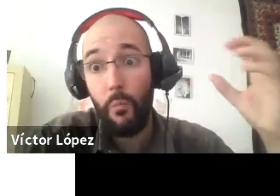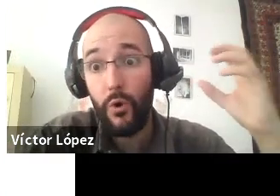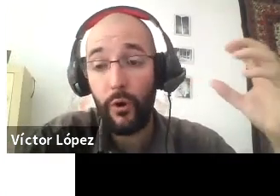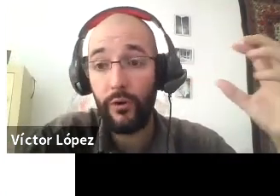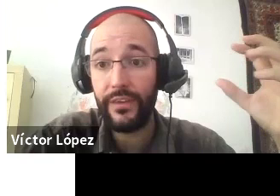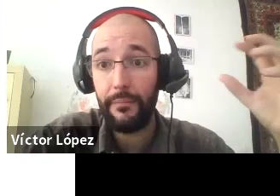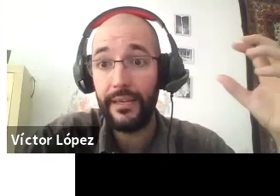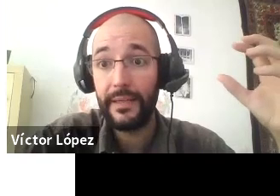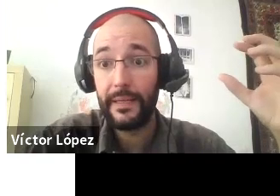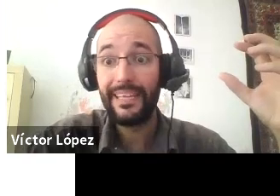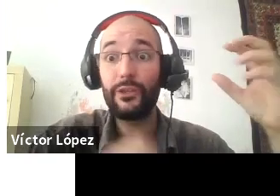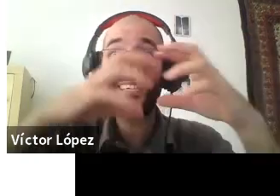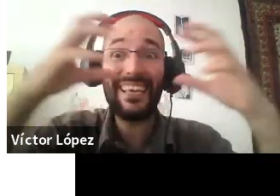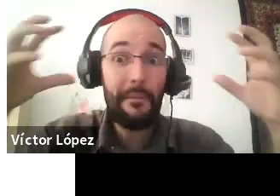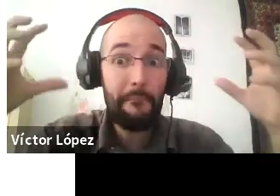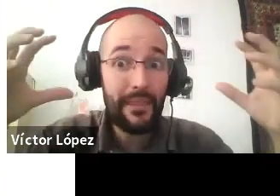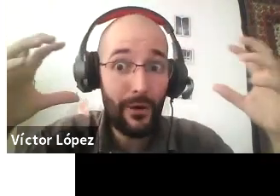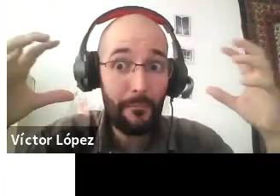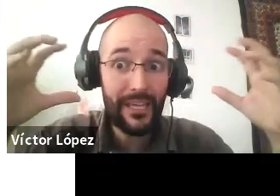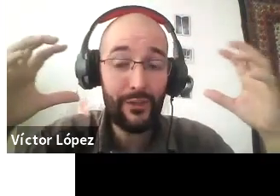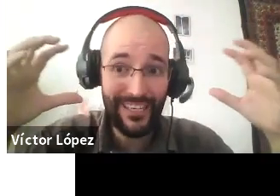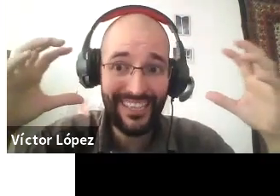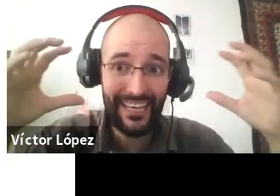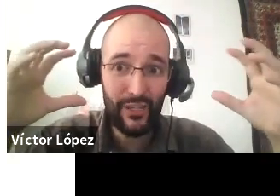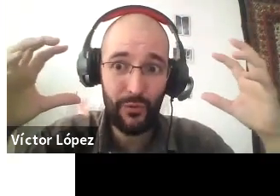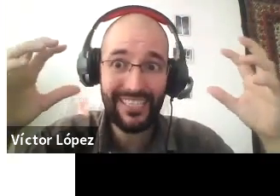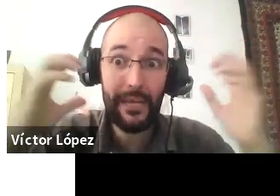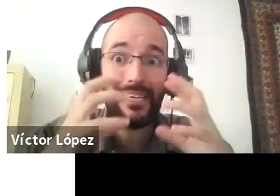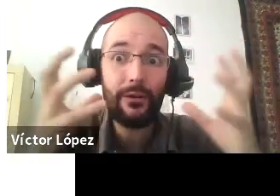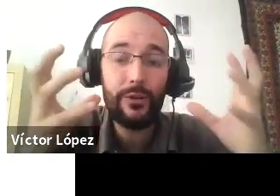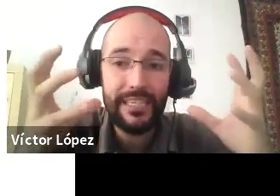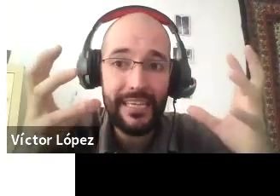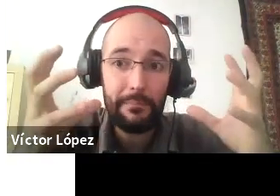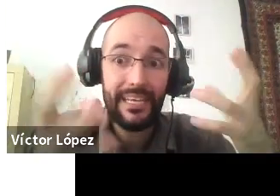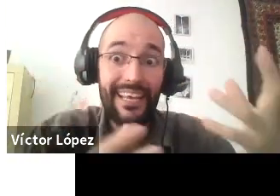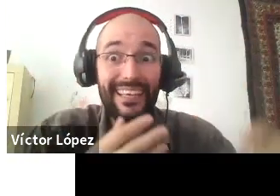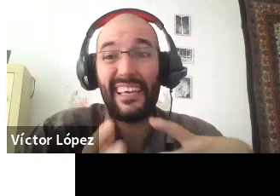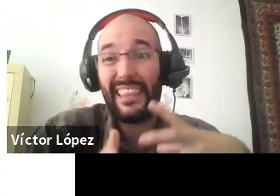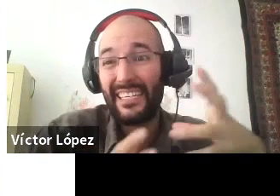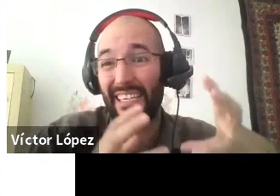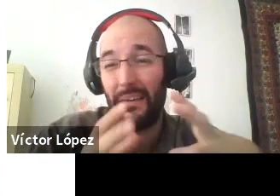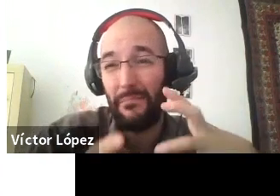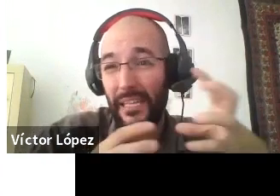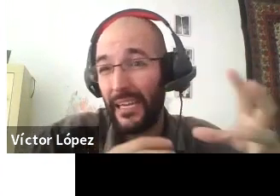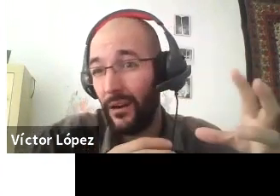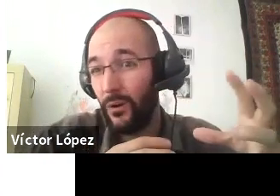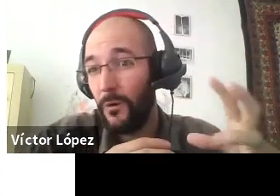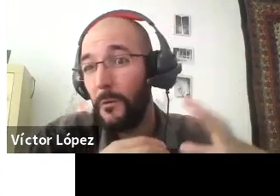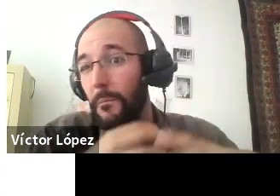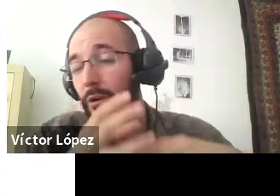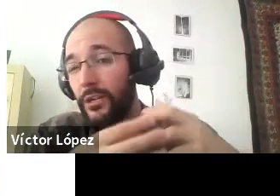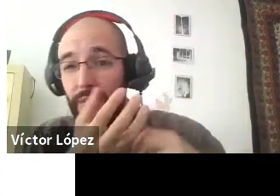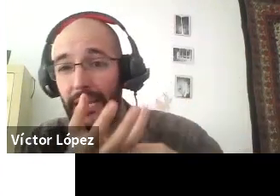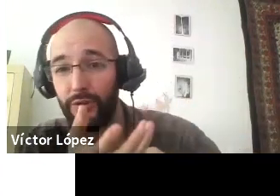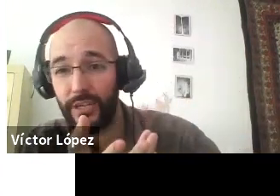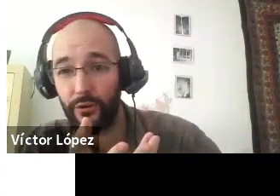app muy poco fiable. Entonces, ahí en medio es donde están las dudas. ¿Qué pasa con estas apps que quizás sí que miden algo,